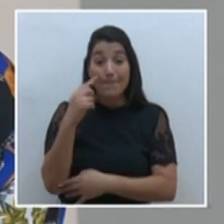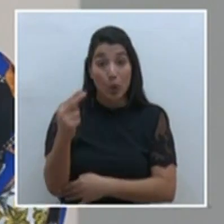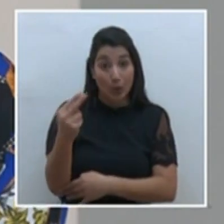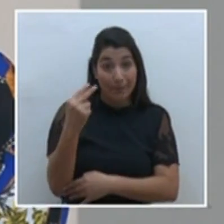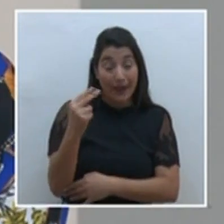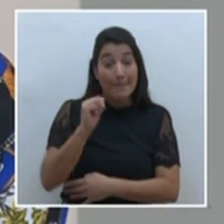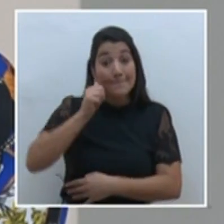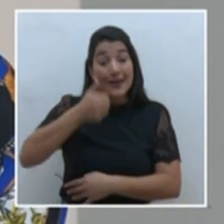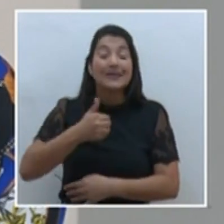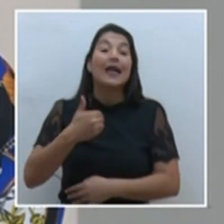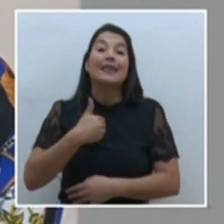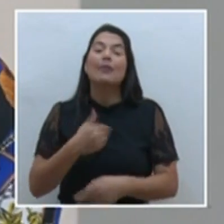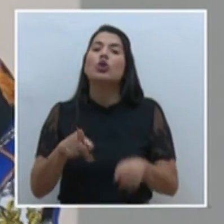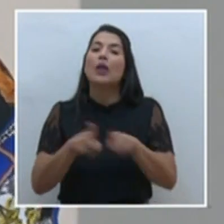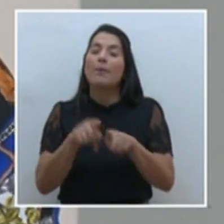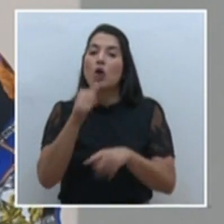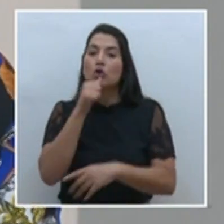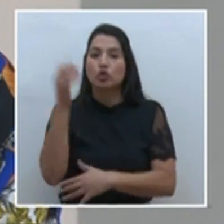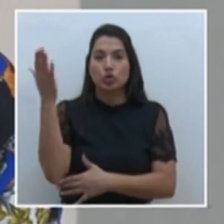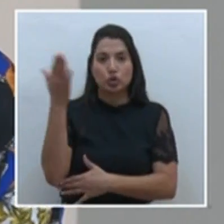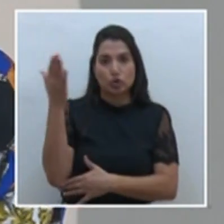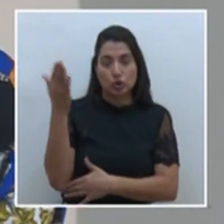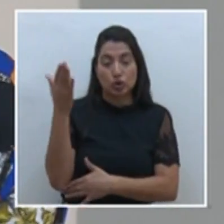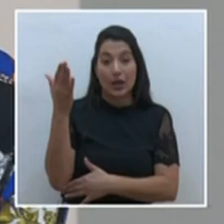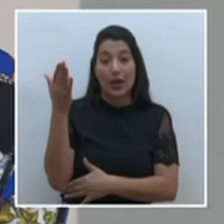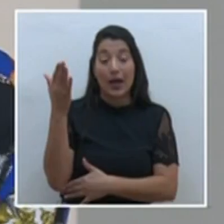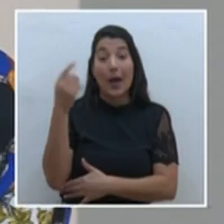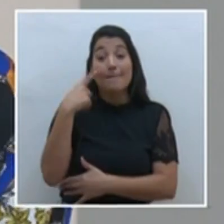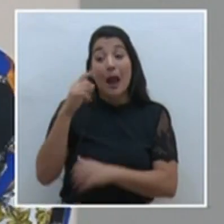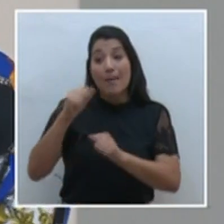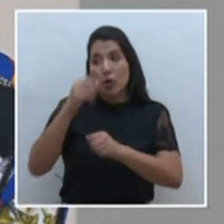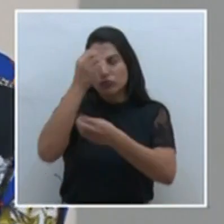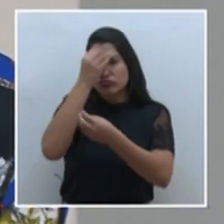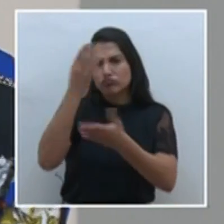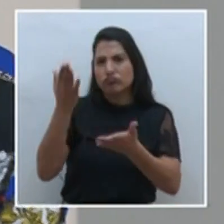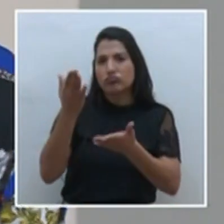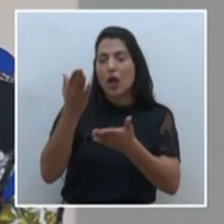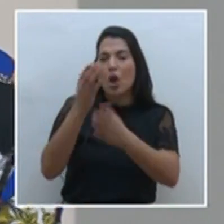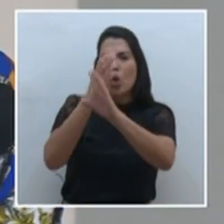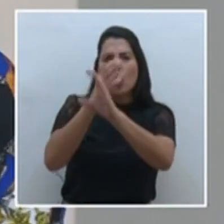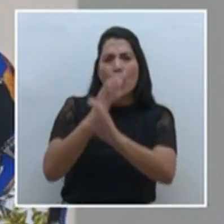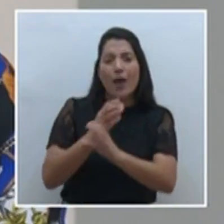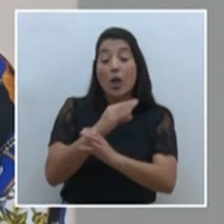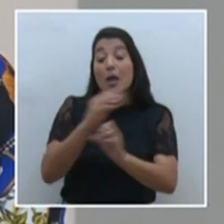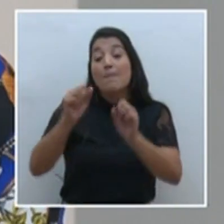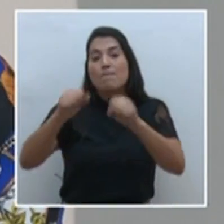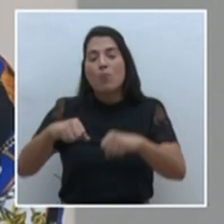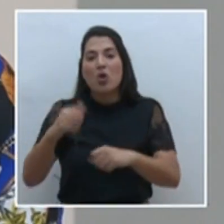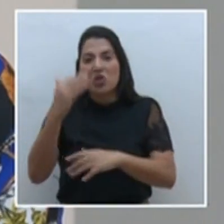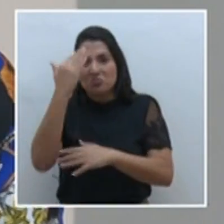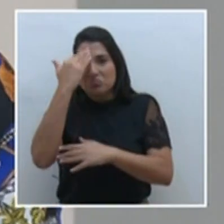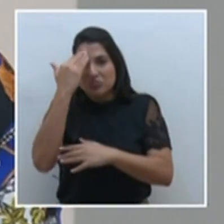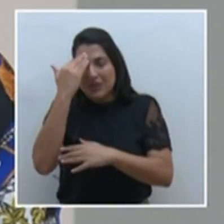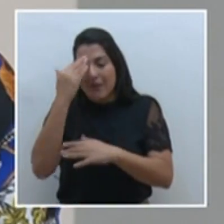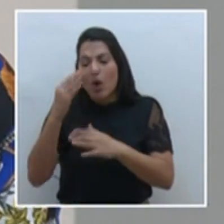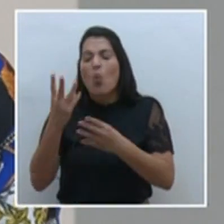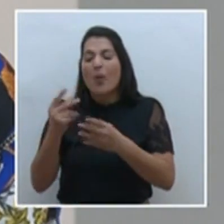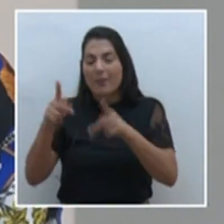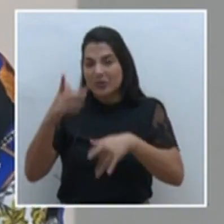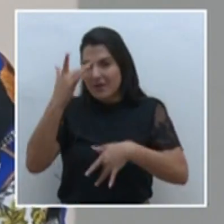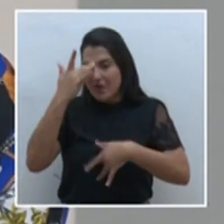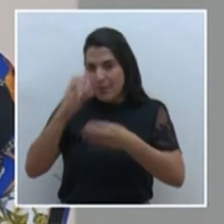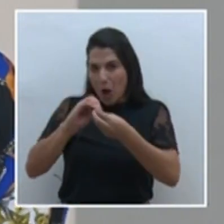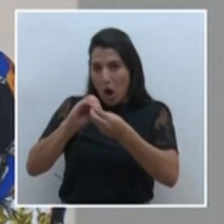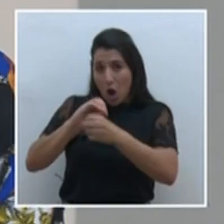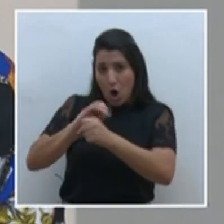informarse. Mañana tenemos también la conferencia para dar las medidas y conocer los casos del COVID-19 y